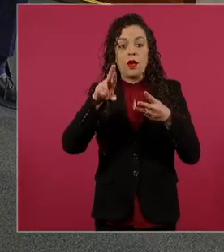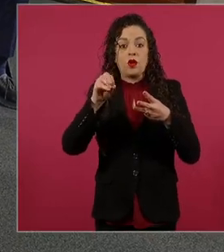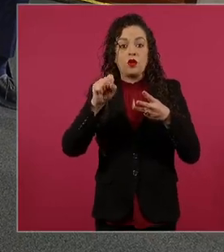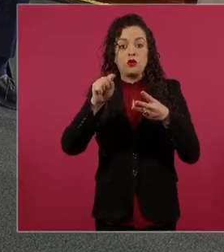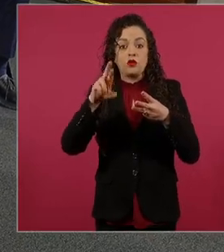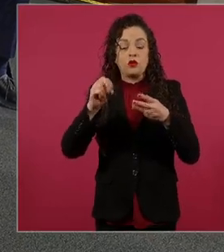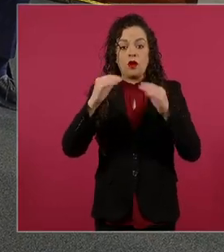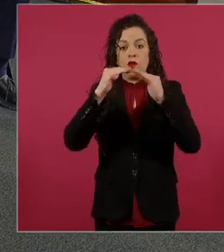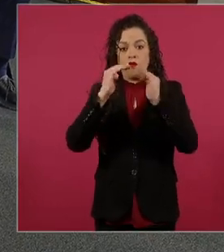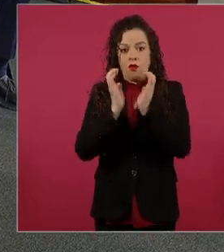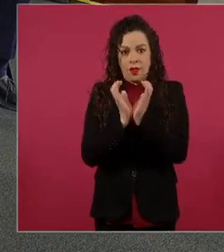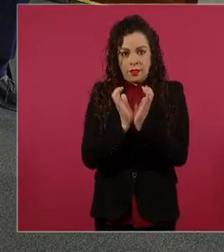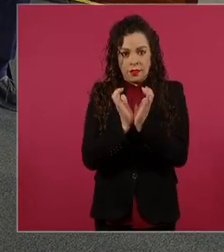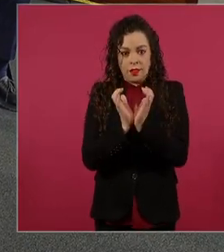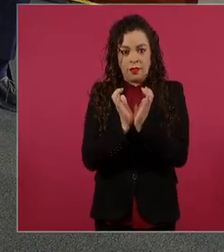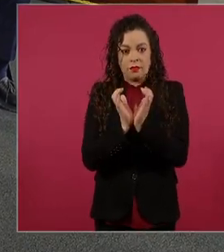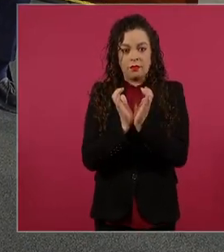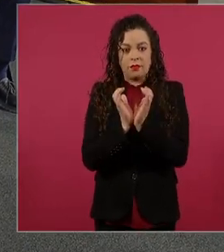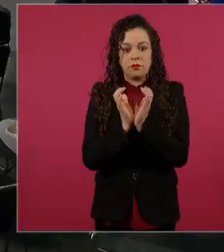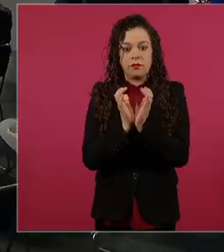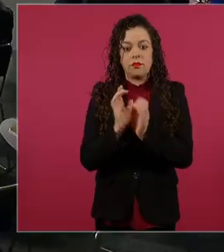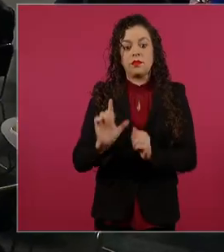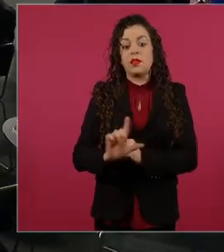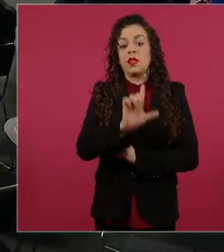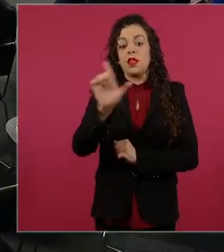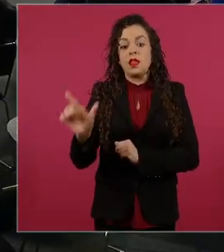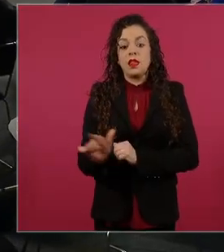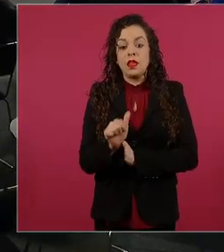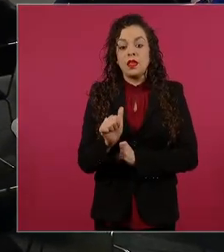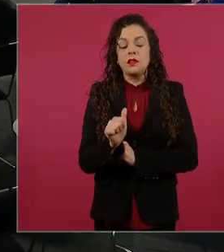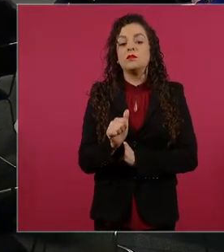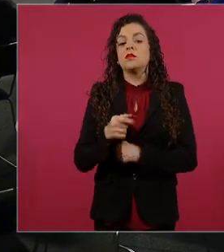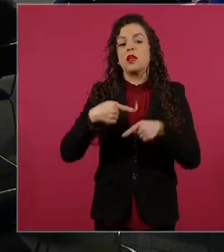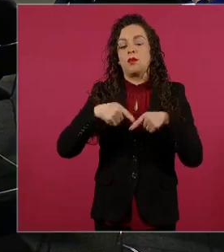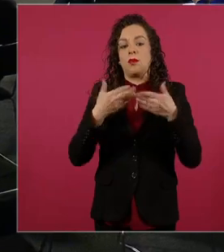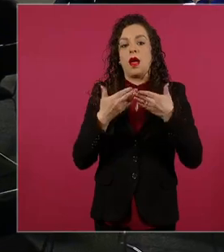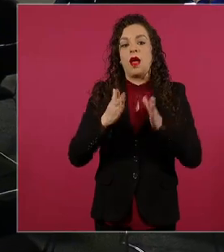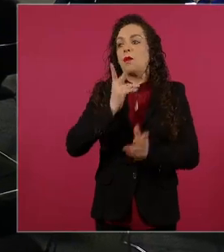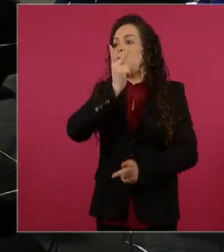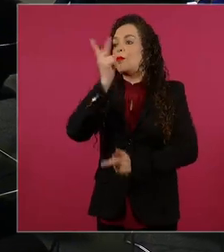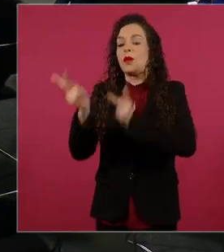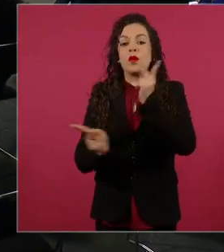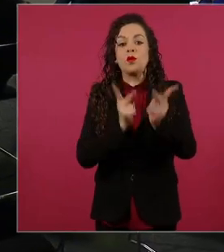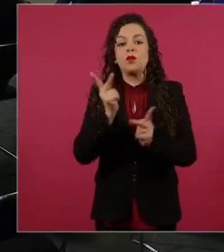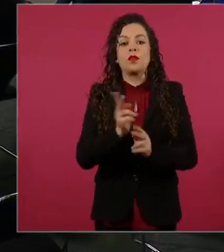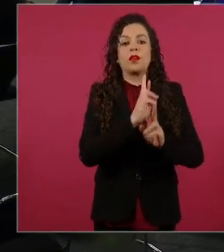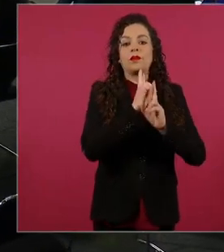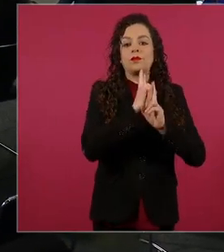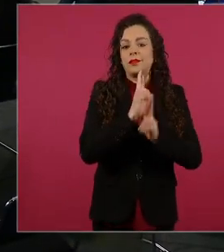luego vamos a la sección de preguntas y respuestas. Adelante.